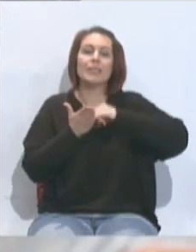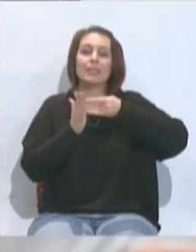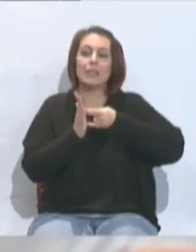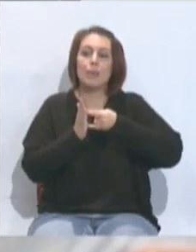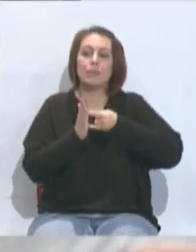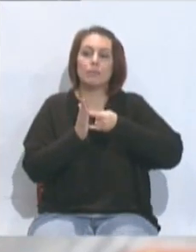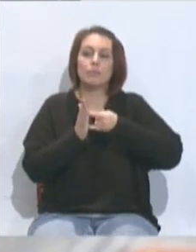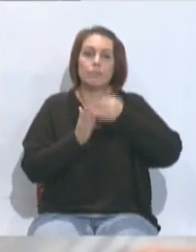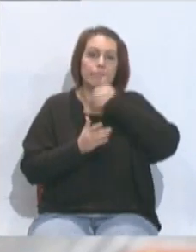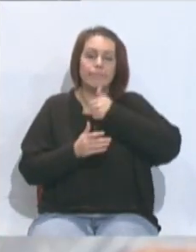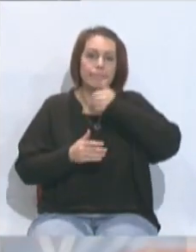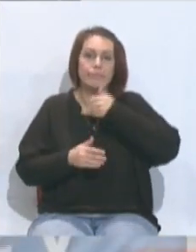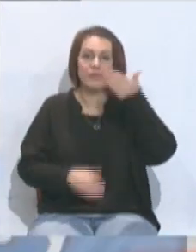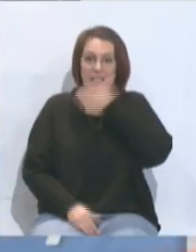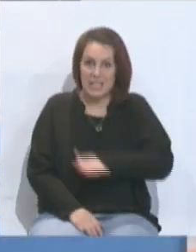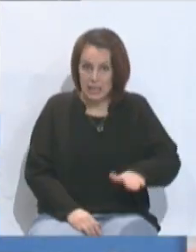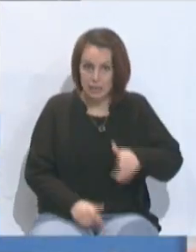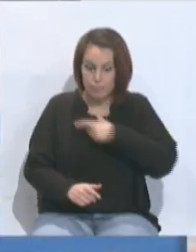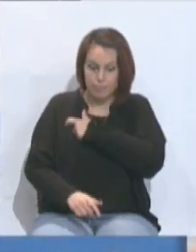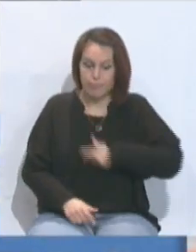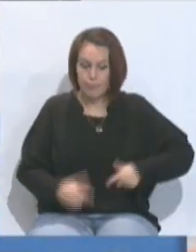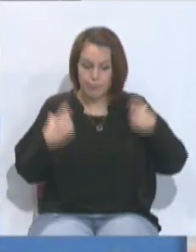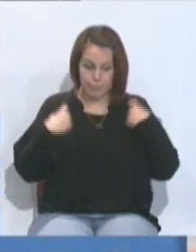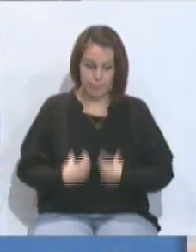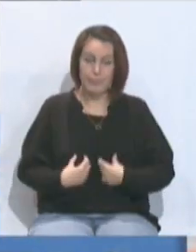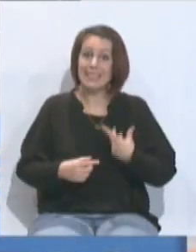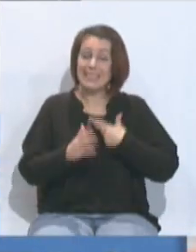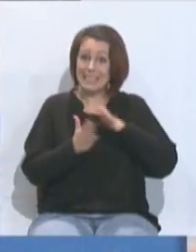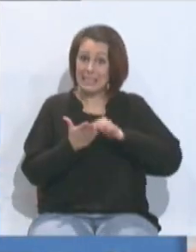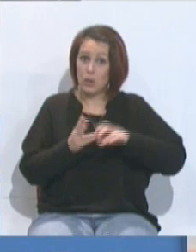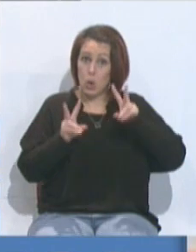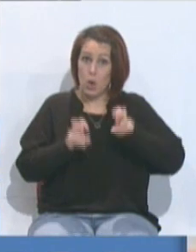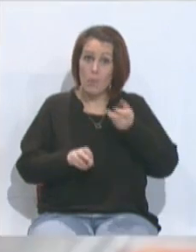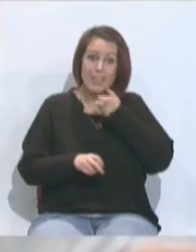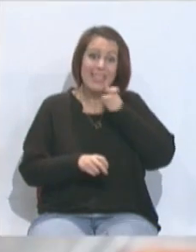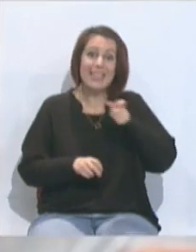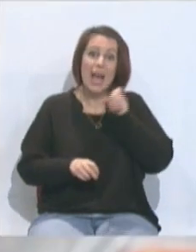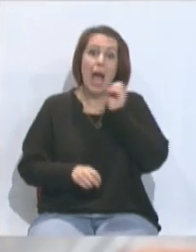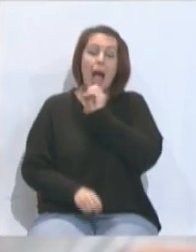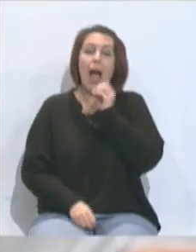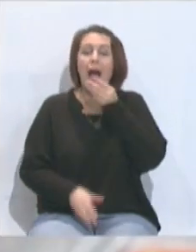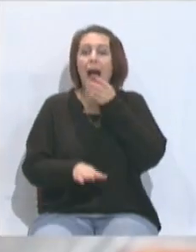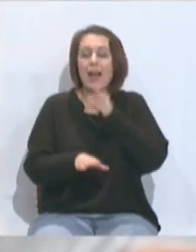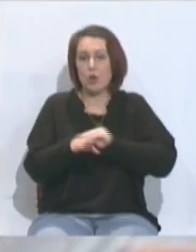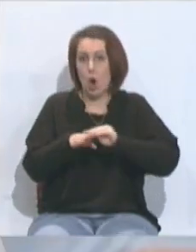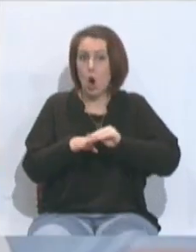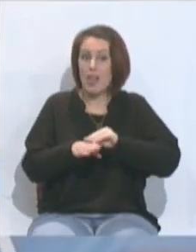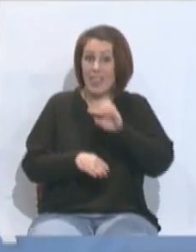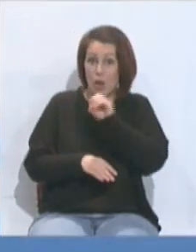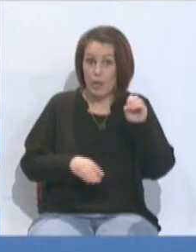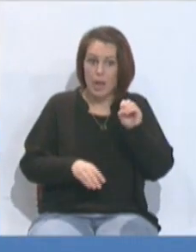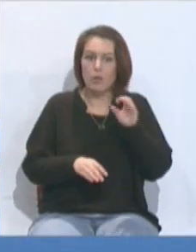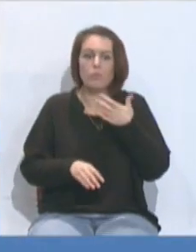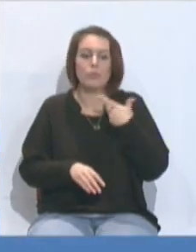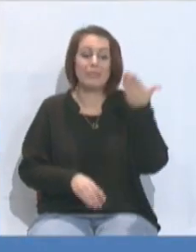retención infantil. El nuevo texto establece además una tasa de alcohol 0,0 para los menores que conduzcan